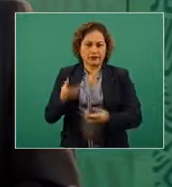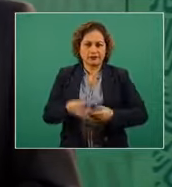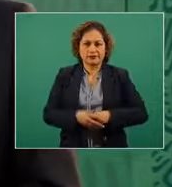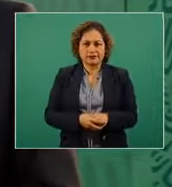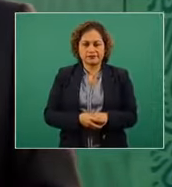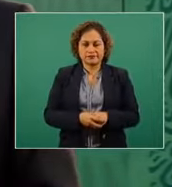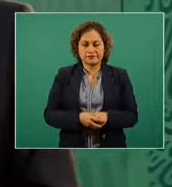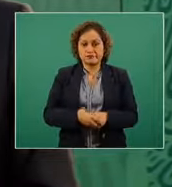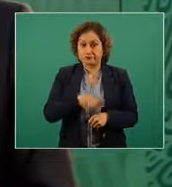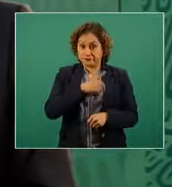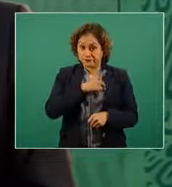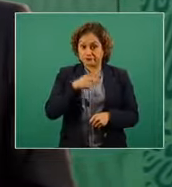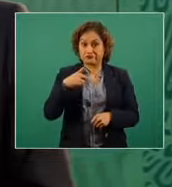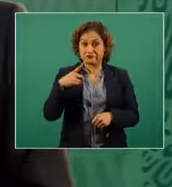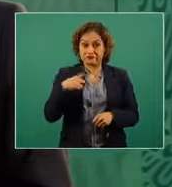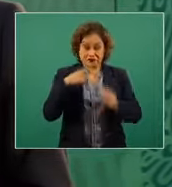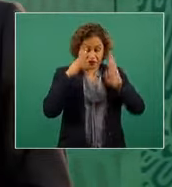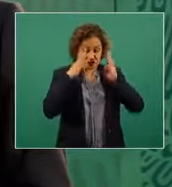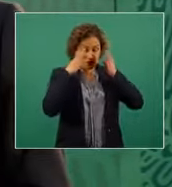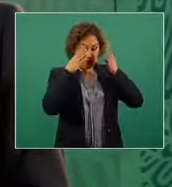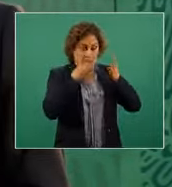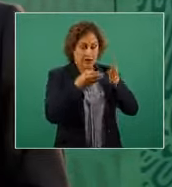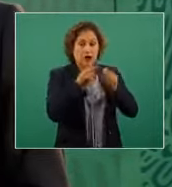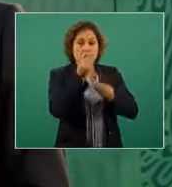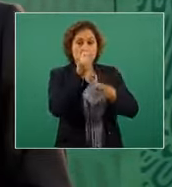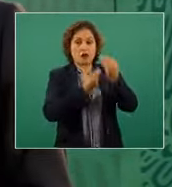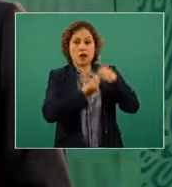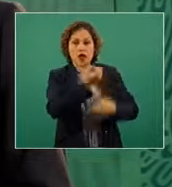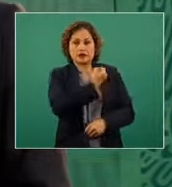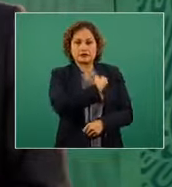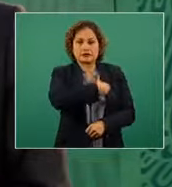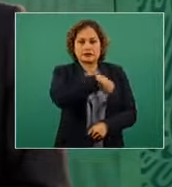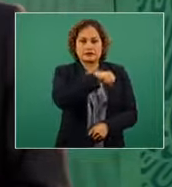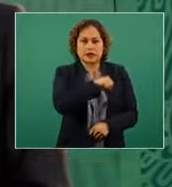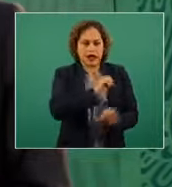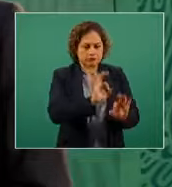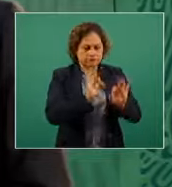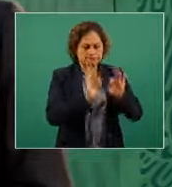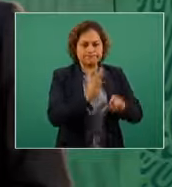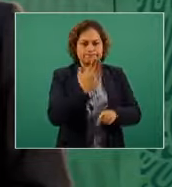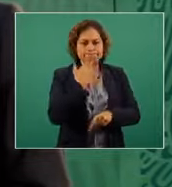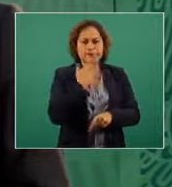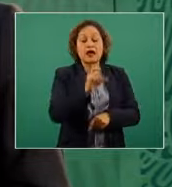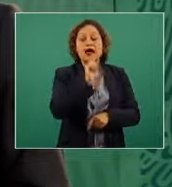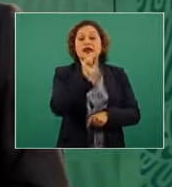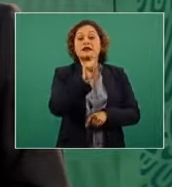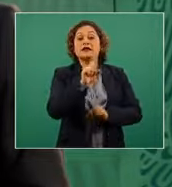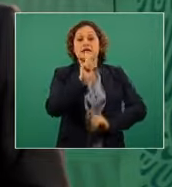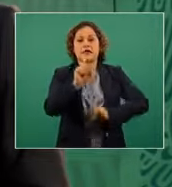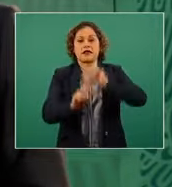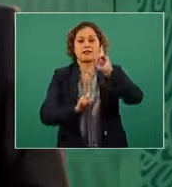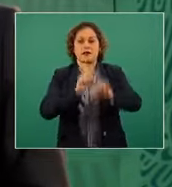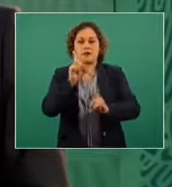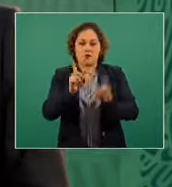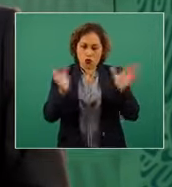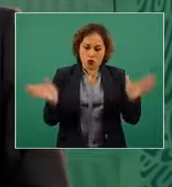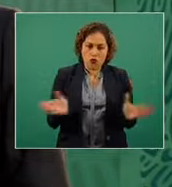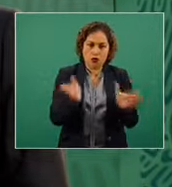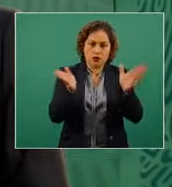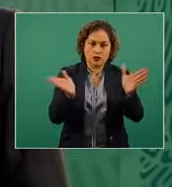y alimentarnos bien, y el deporte. Hay tres campañas que vamos a